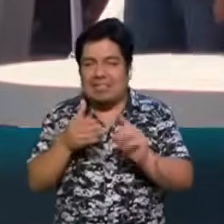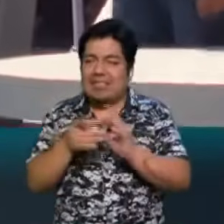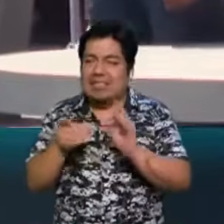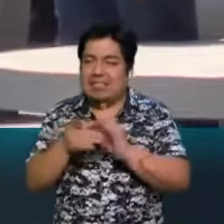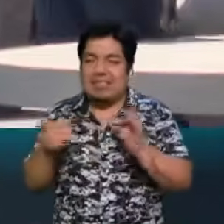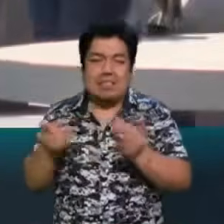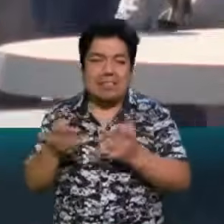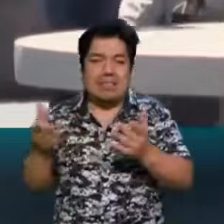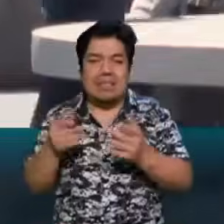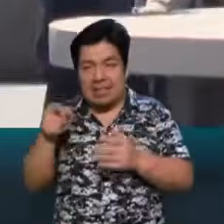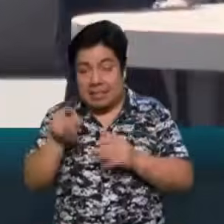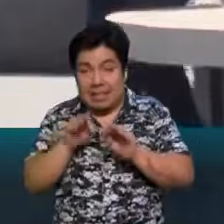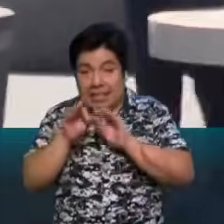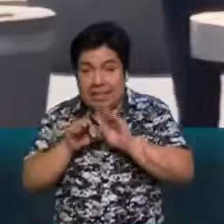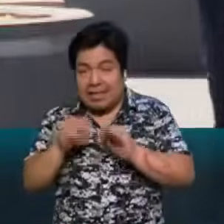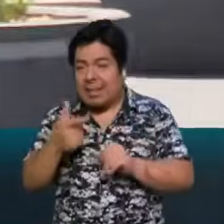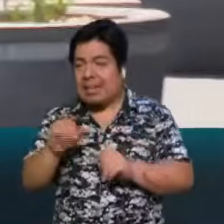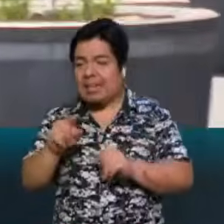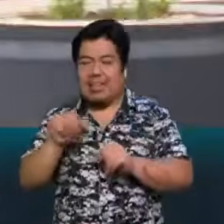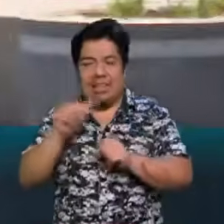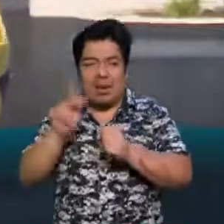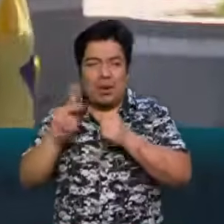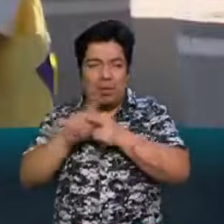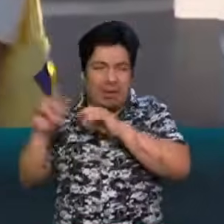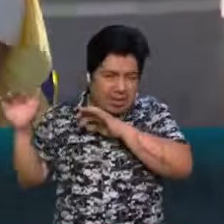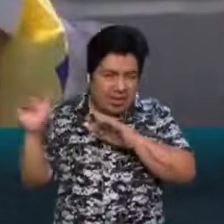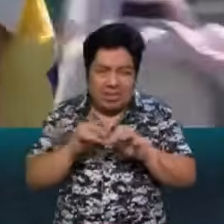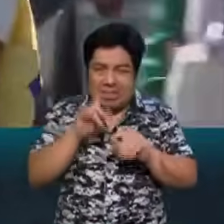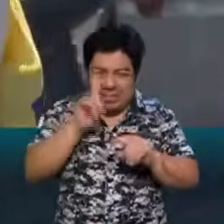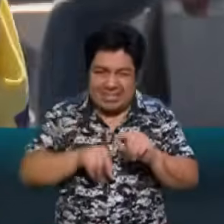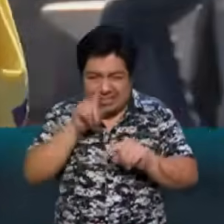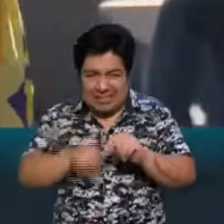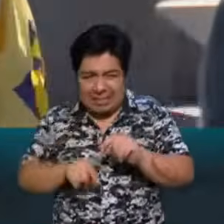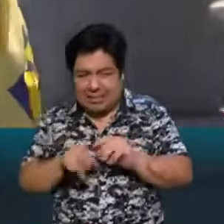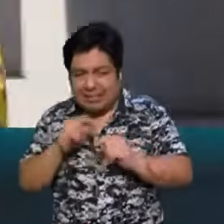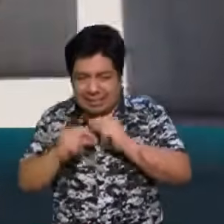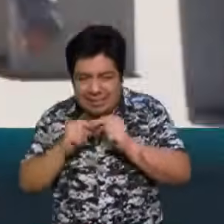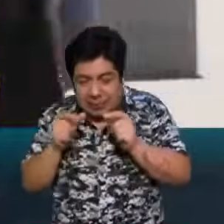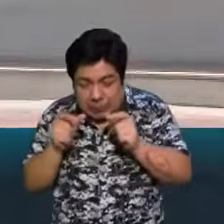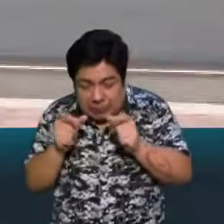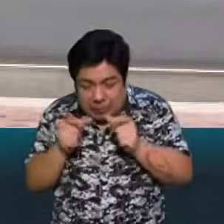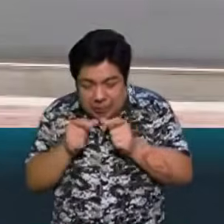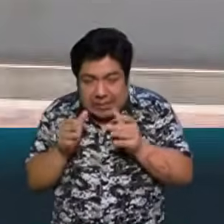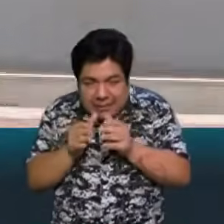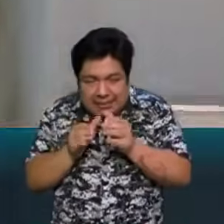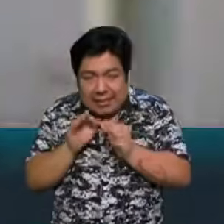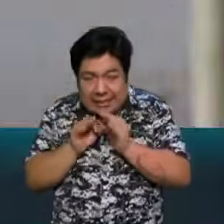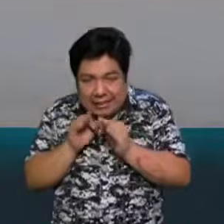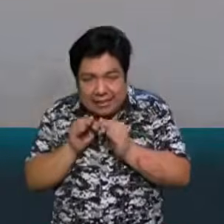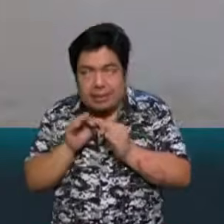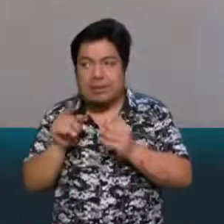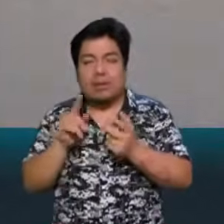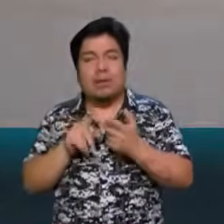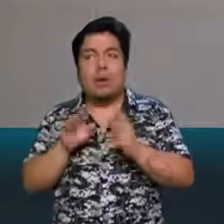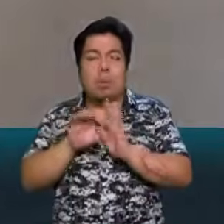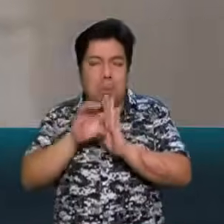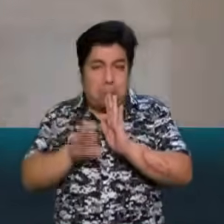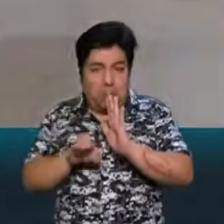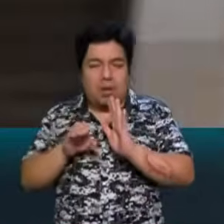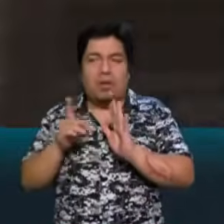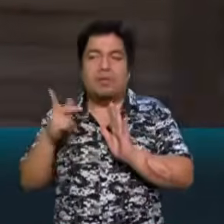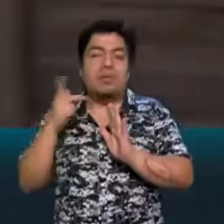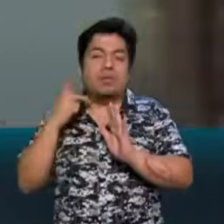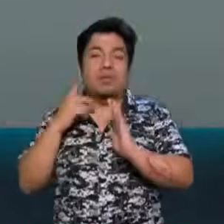acabar con el fenómeno de la gentrificación o aminorarlo en su menor expresión posible, con políticas como